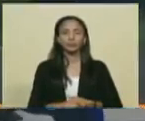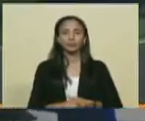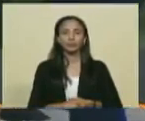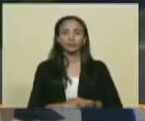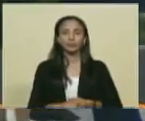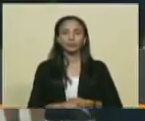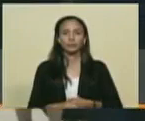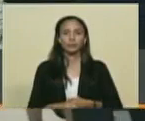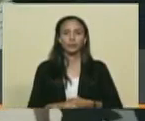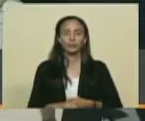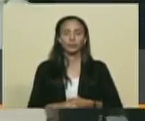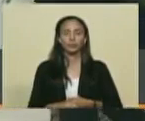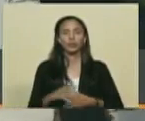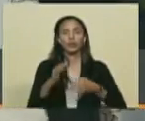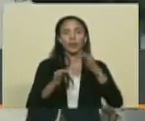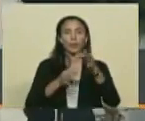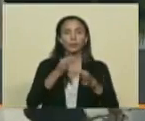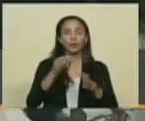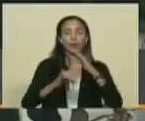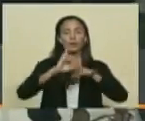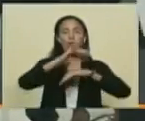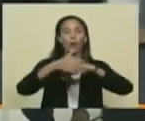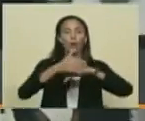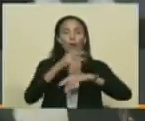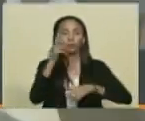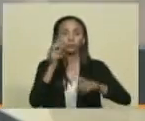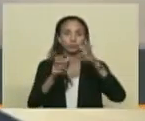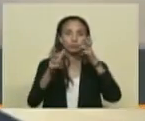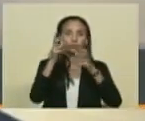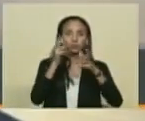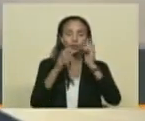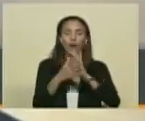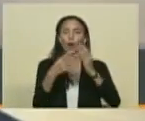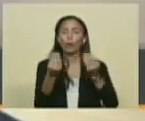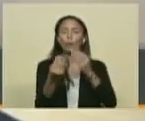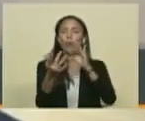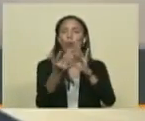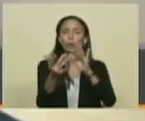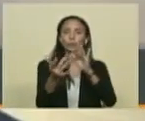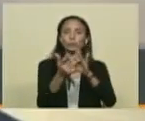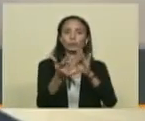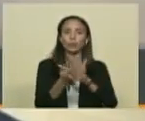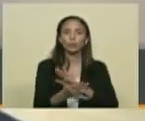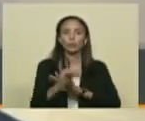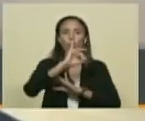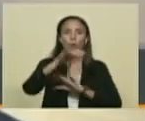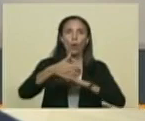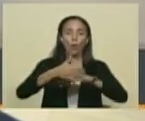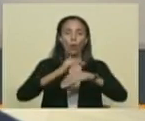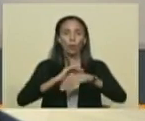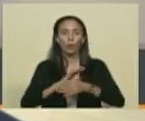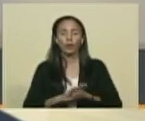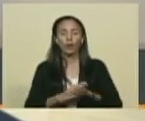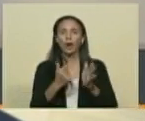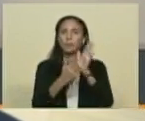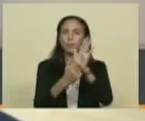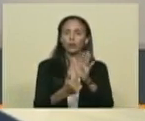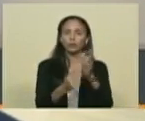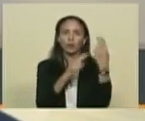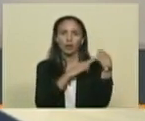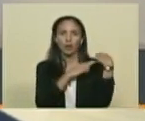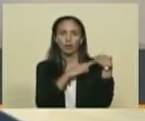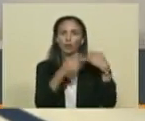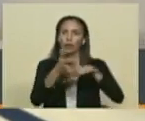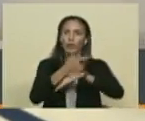De Jorge. Bien, escuchamos entonces la intervención de Jorge Rodríguez, el representante